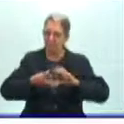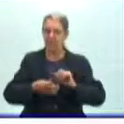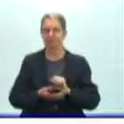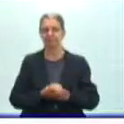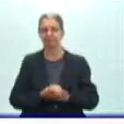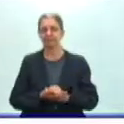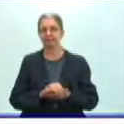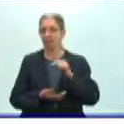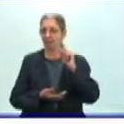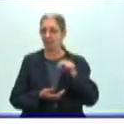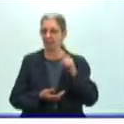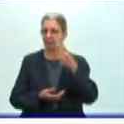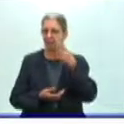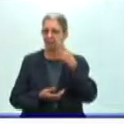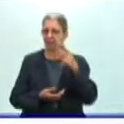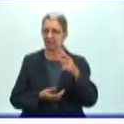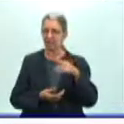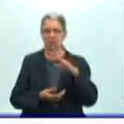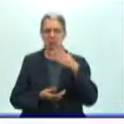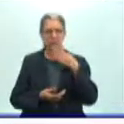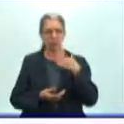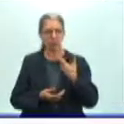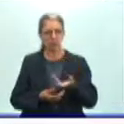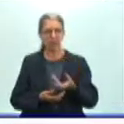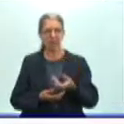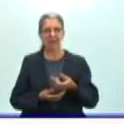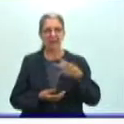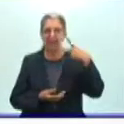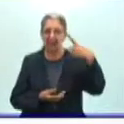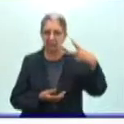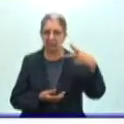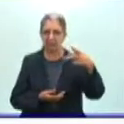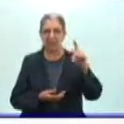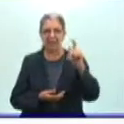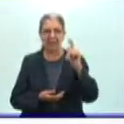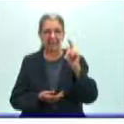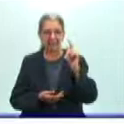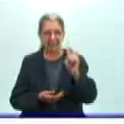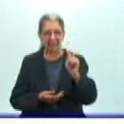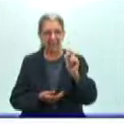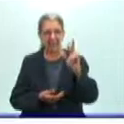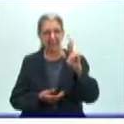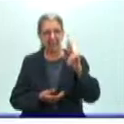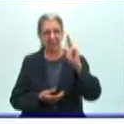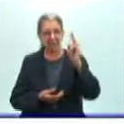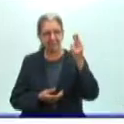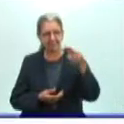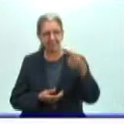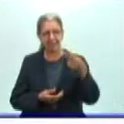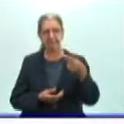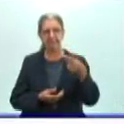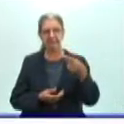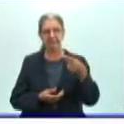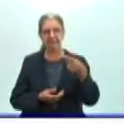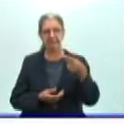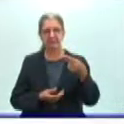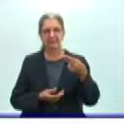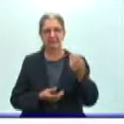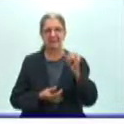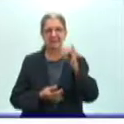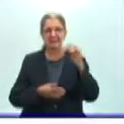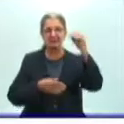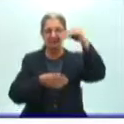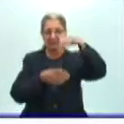resolverlo. Si conoces que el ángulo TRP es un ángulo